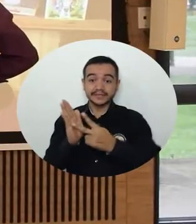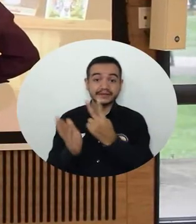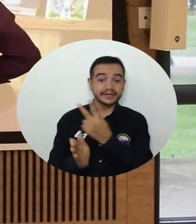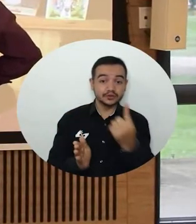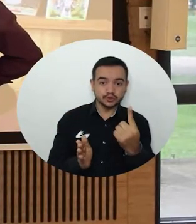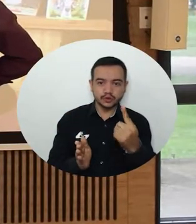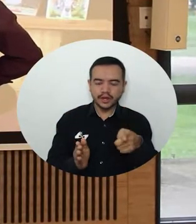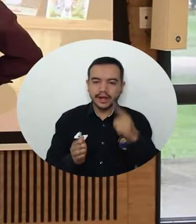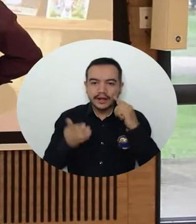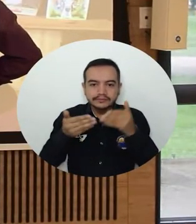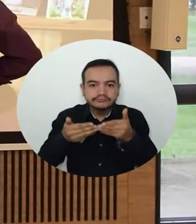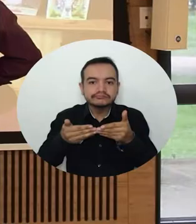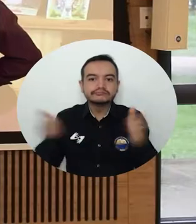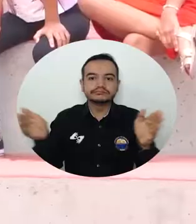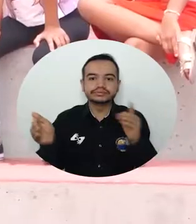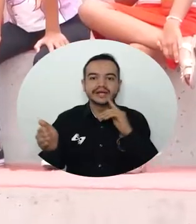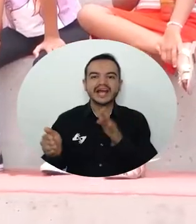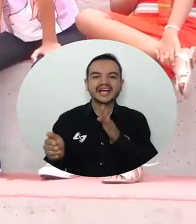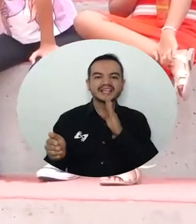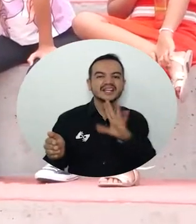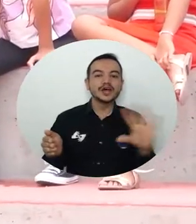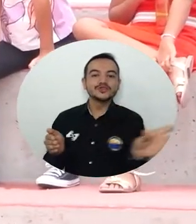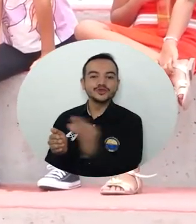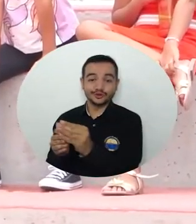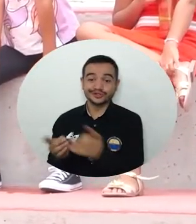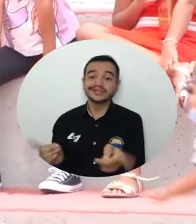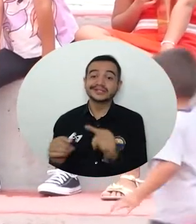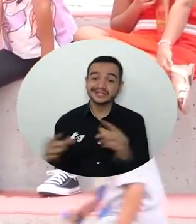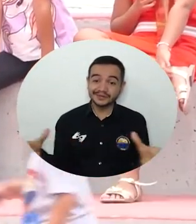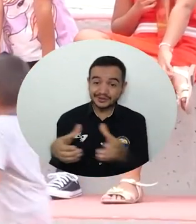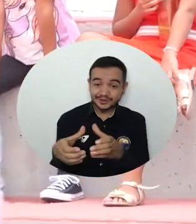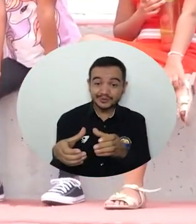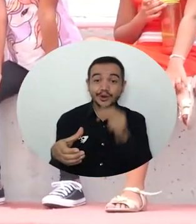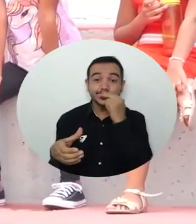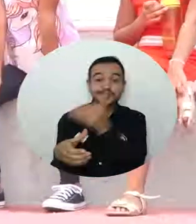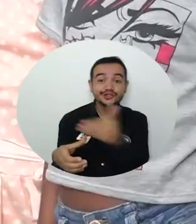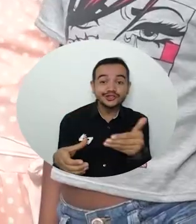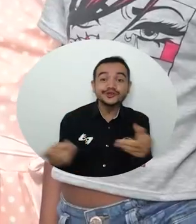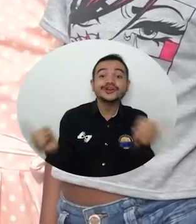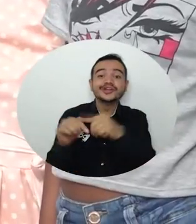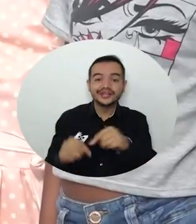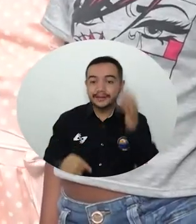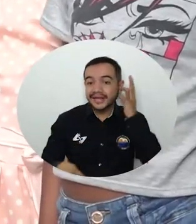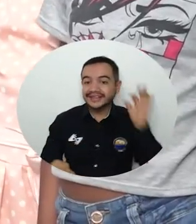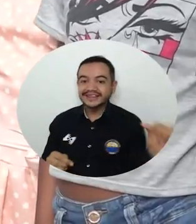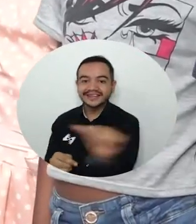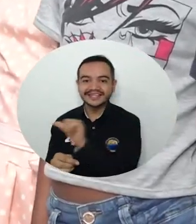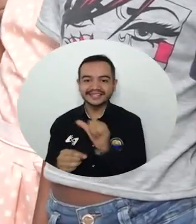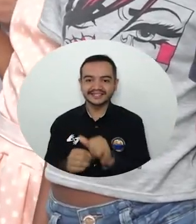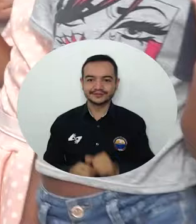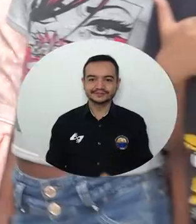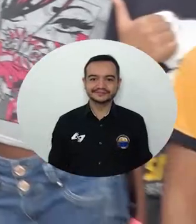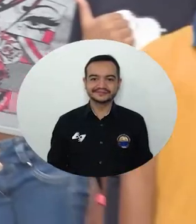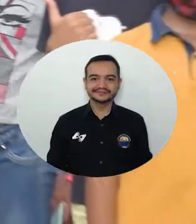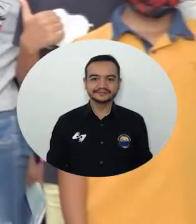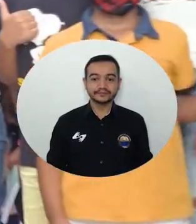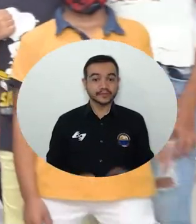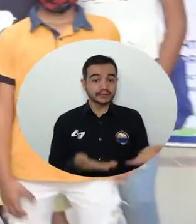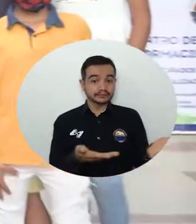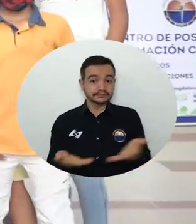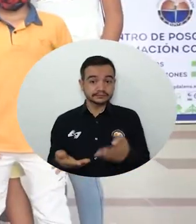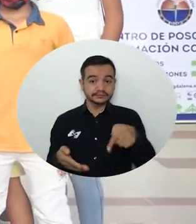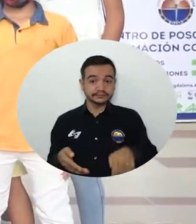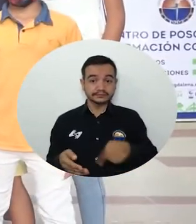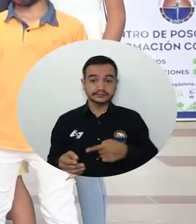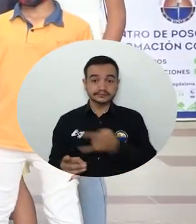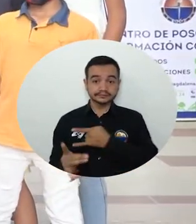y de manera específica desarrolló actividades para los niños y niñas de la ciudad. Bienvenidos a la Universidad del Magdalena,